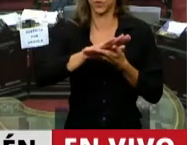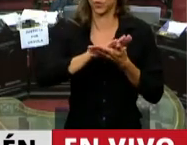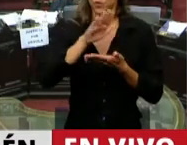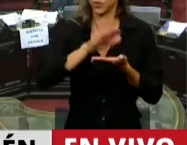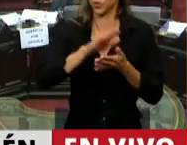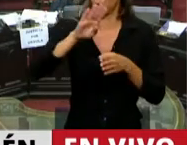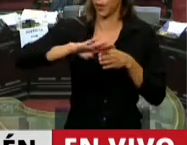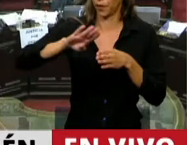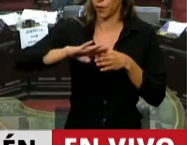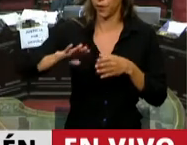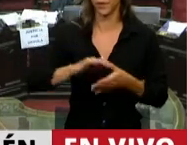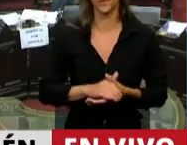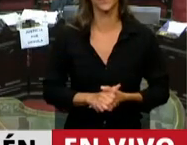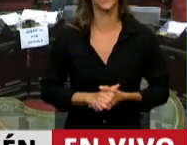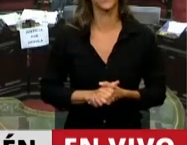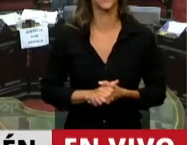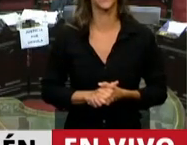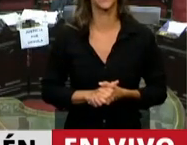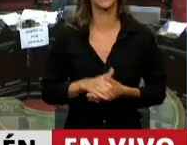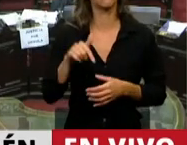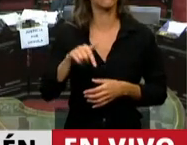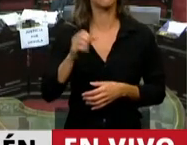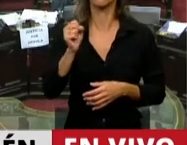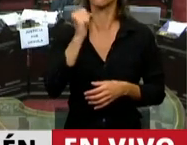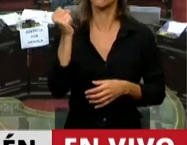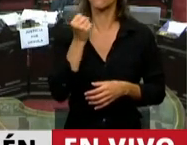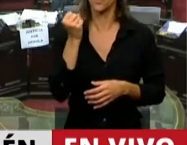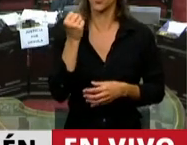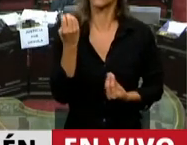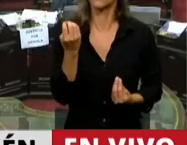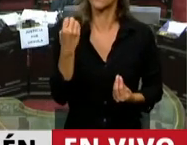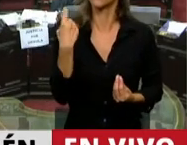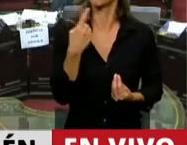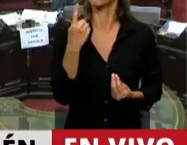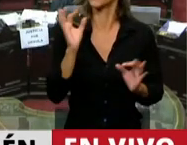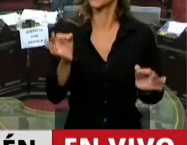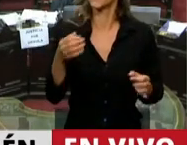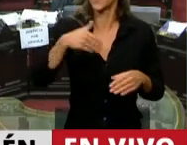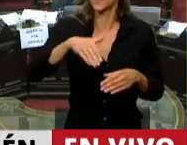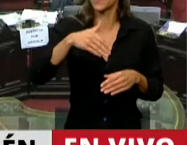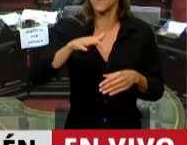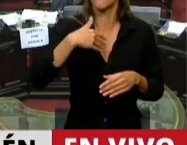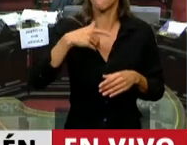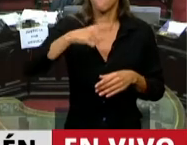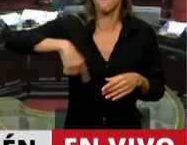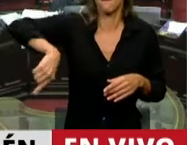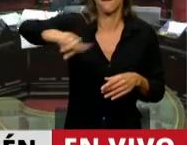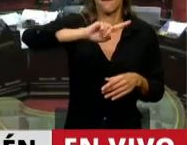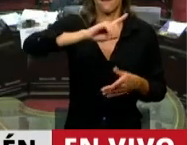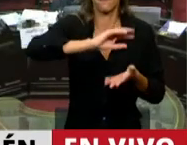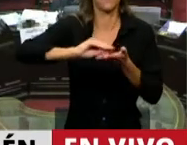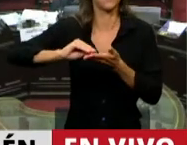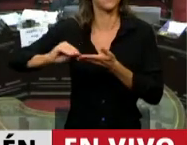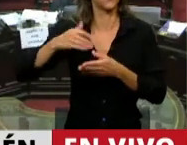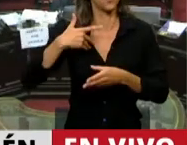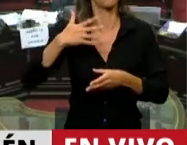Se trata ni más ni menos de un incremento en la calidad de la participación del Poder Legislativo